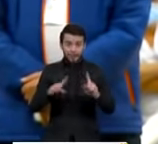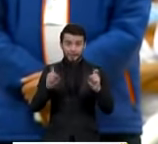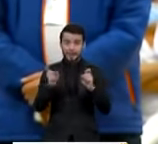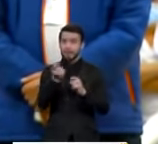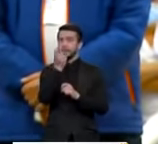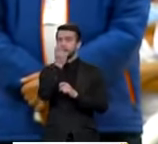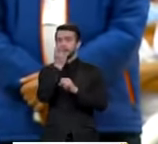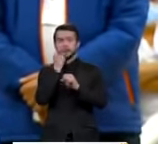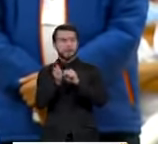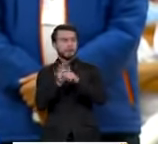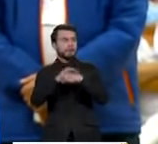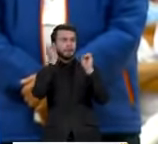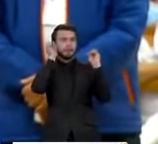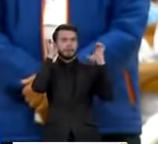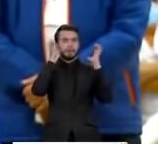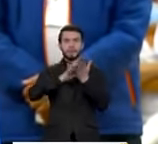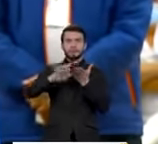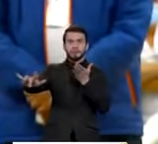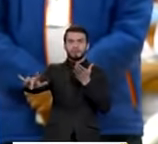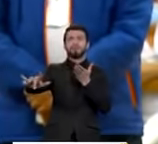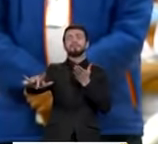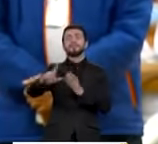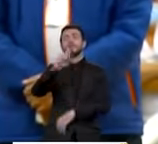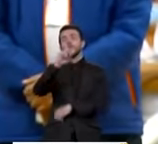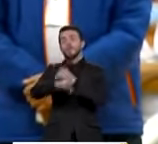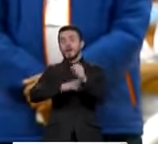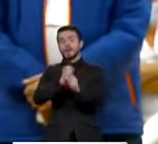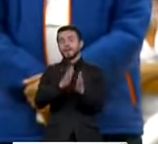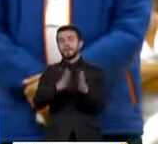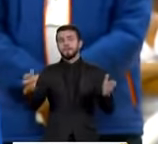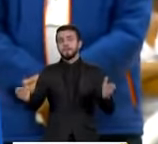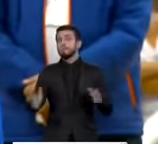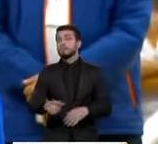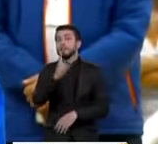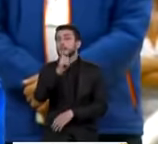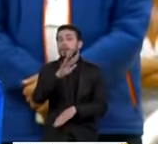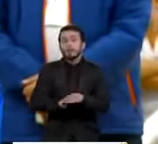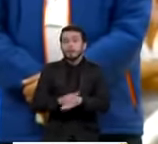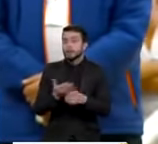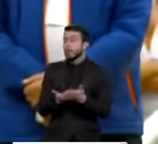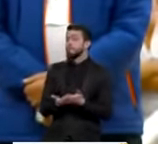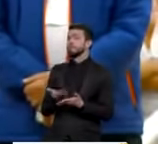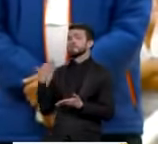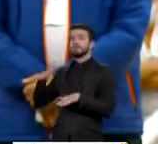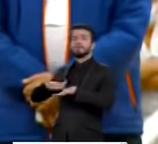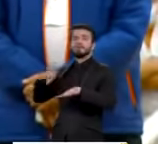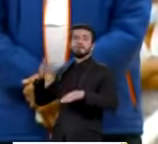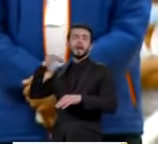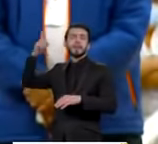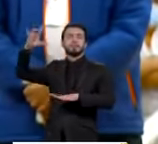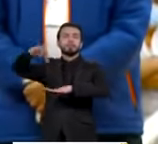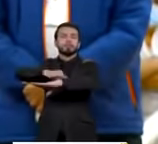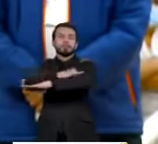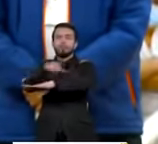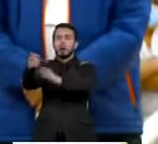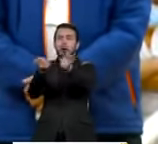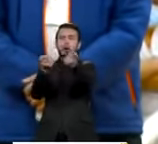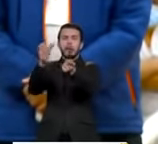Por razones desafortunadas del mal manejo del aeropuerto, Bogotá y Cundinamarca somos los que estamos en mayor riesgo en este